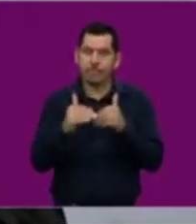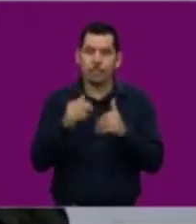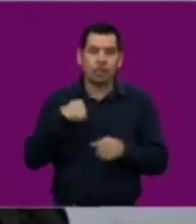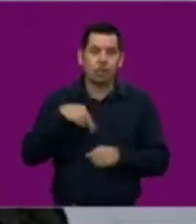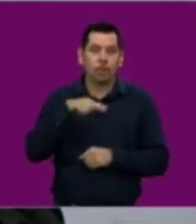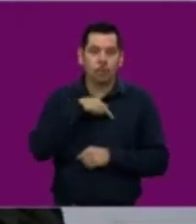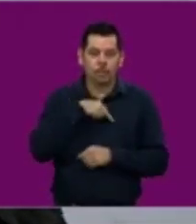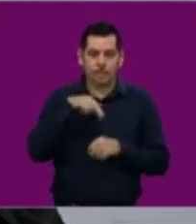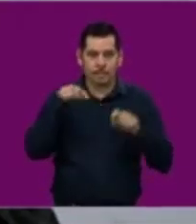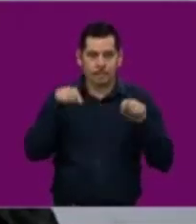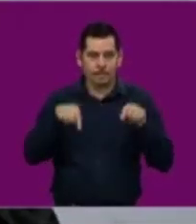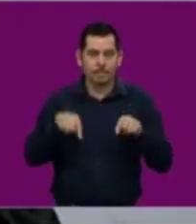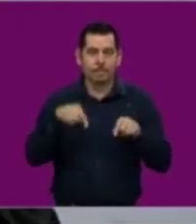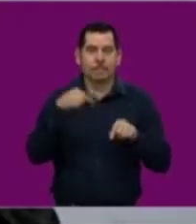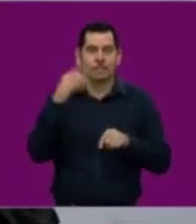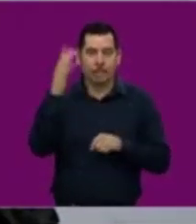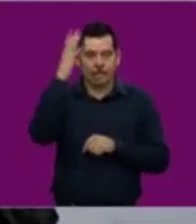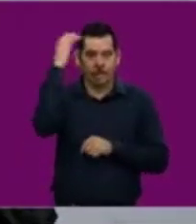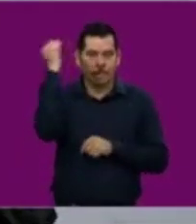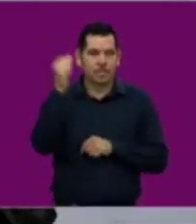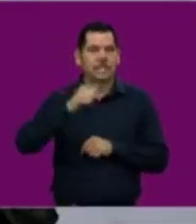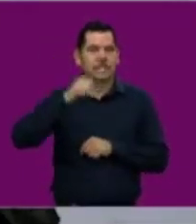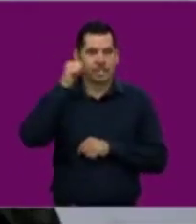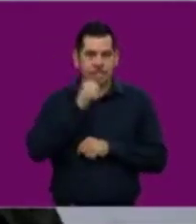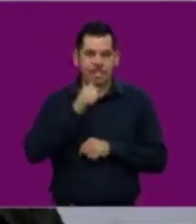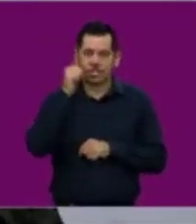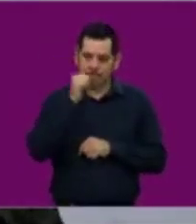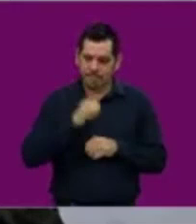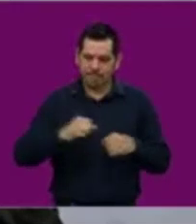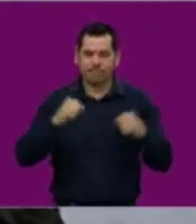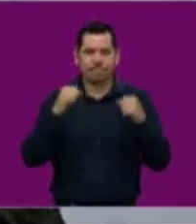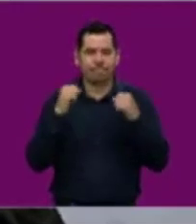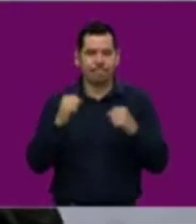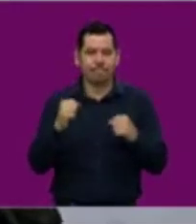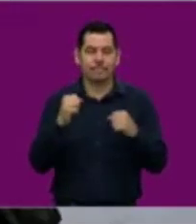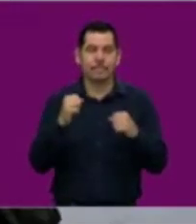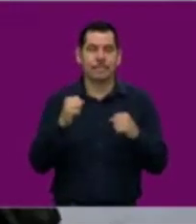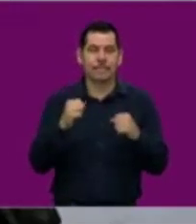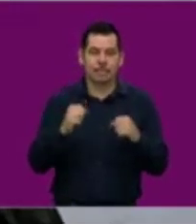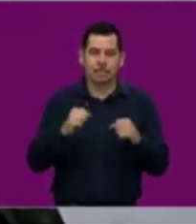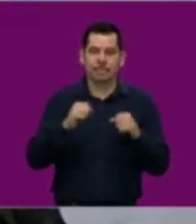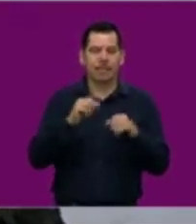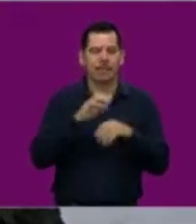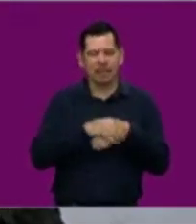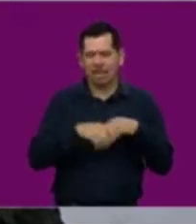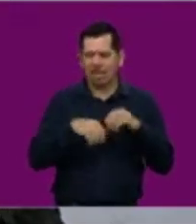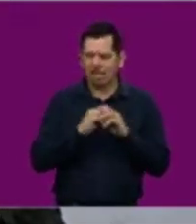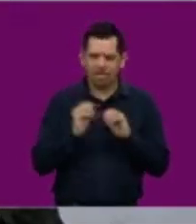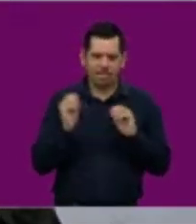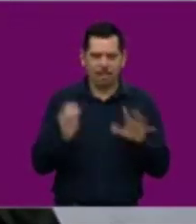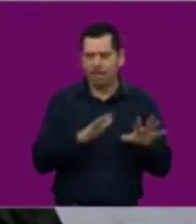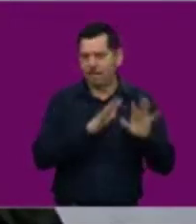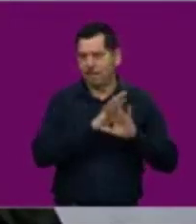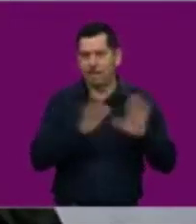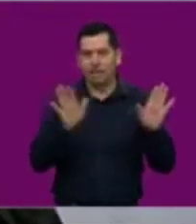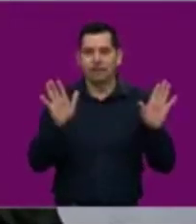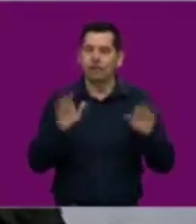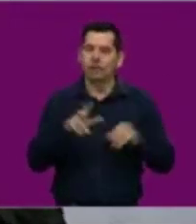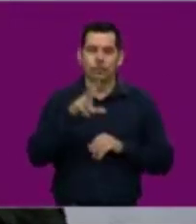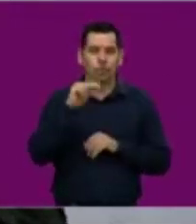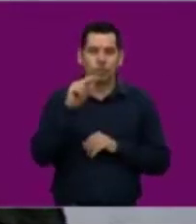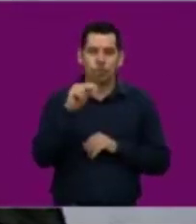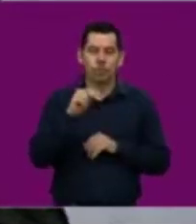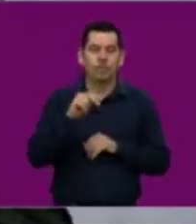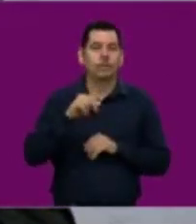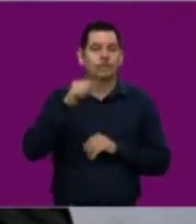los morelenses nunca hemos bajado la guardia somos responsables y siempre hemos trabajado